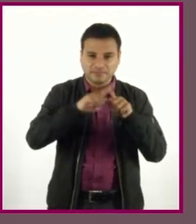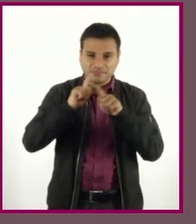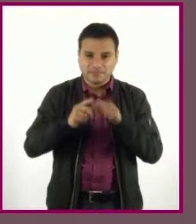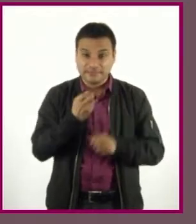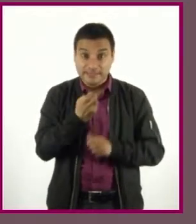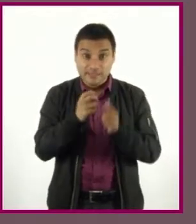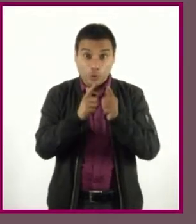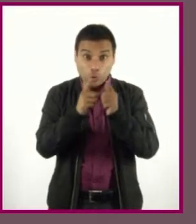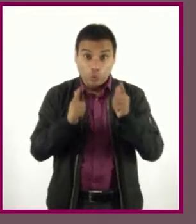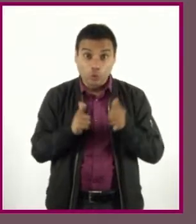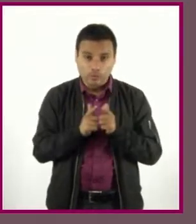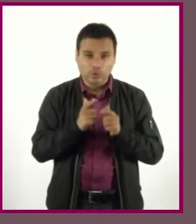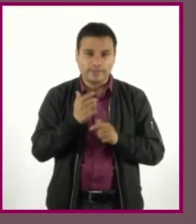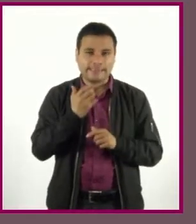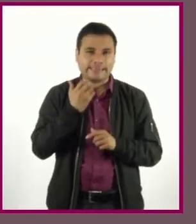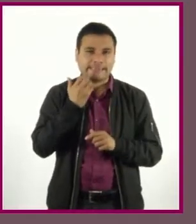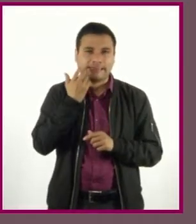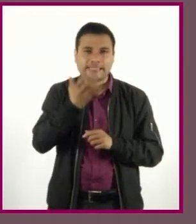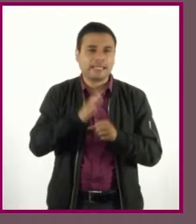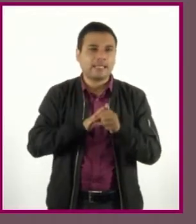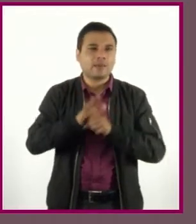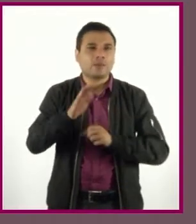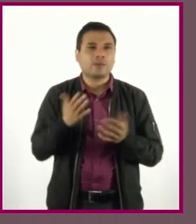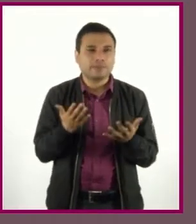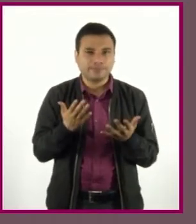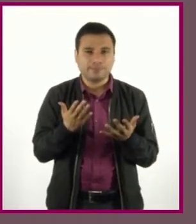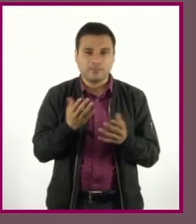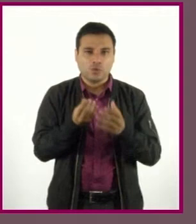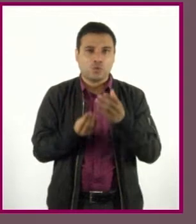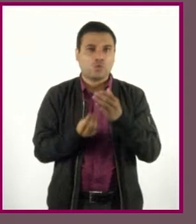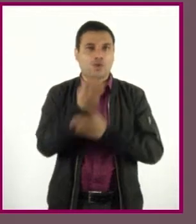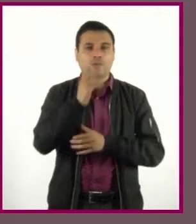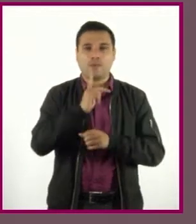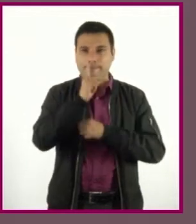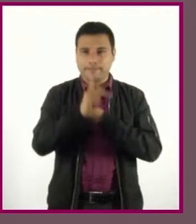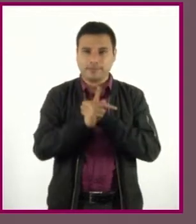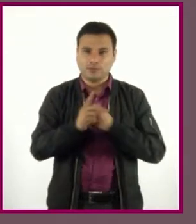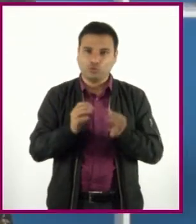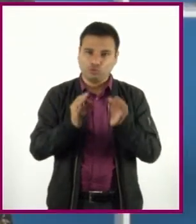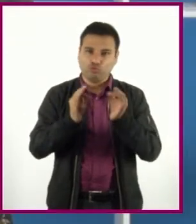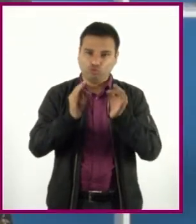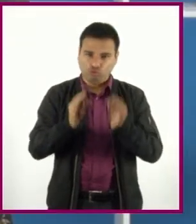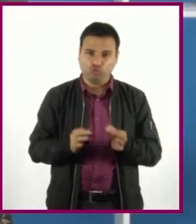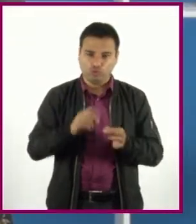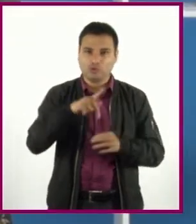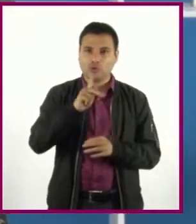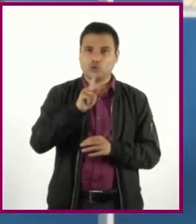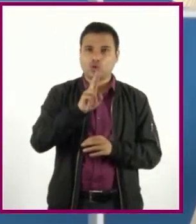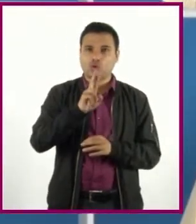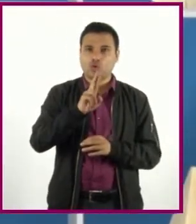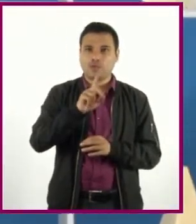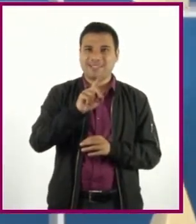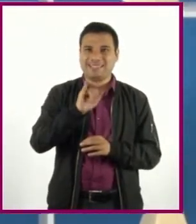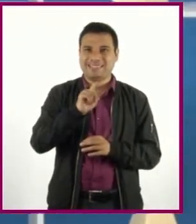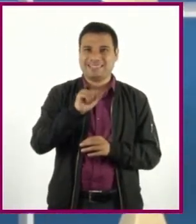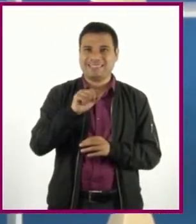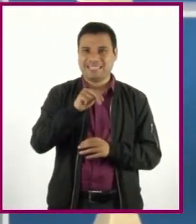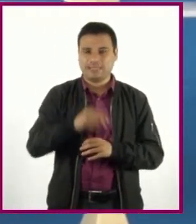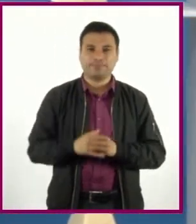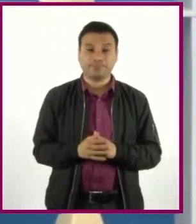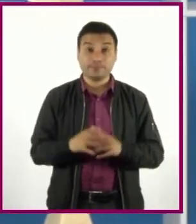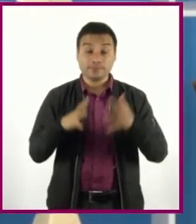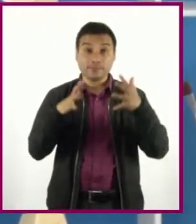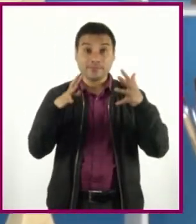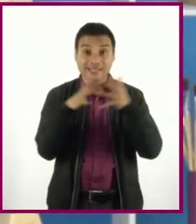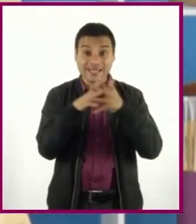pueblo busca desde hace años la creación de su propio estado, el Kurdistán. Dentro de la guerra civil